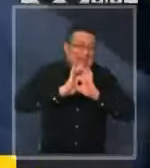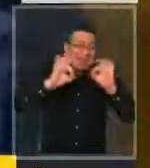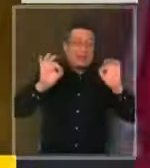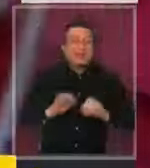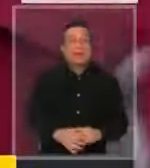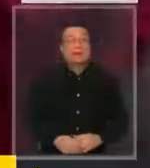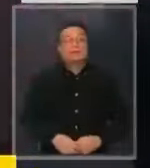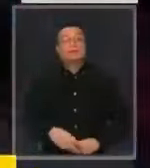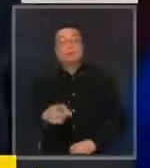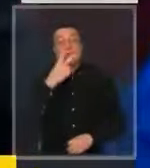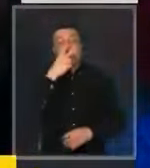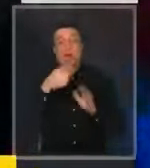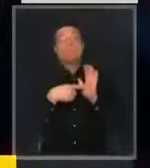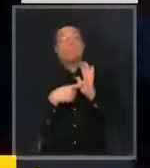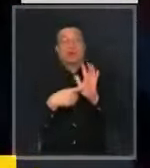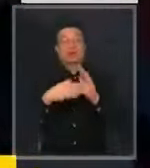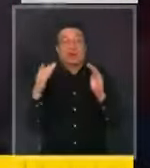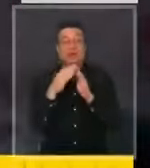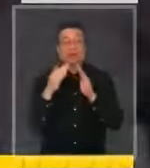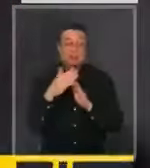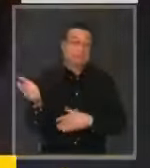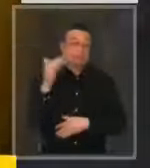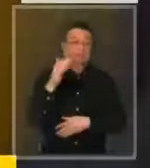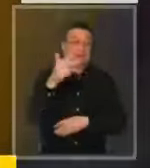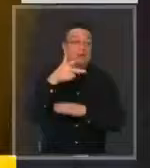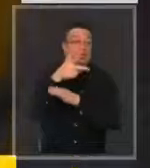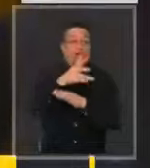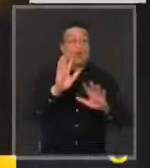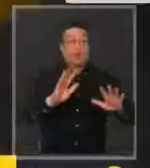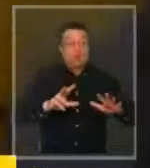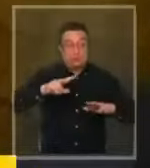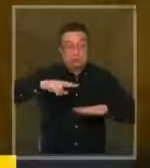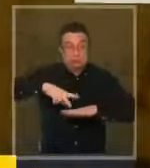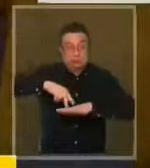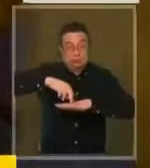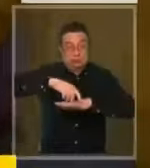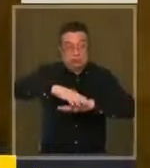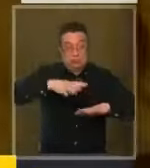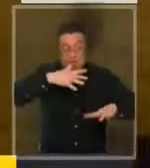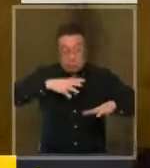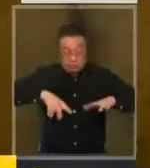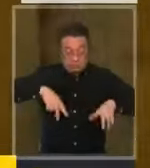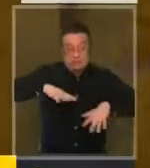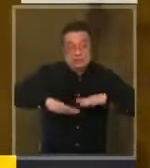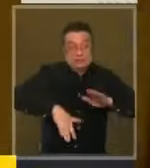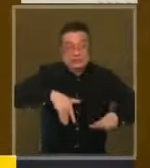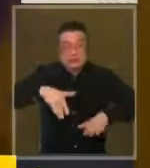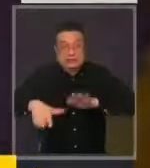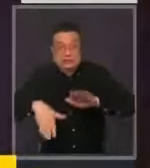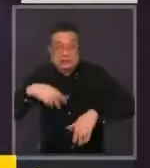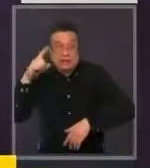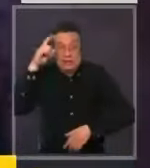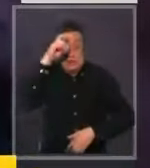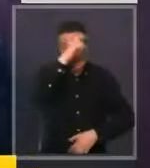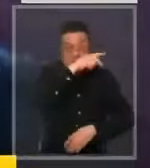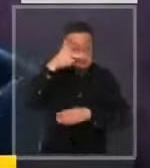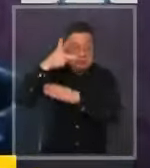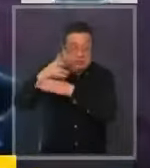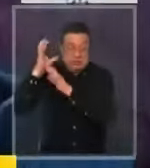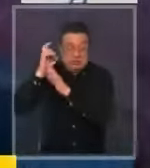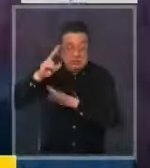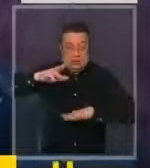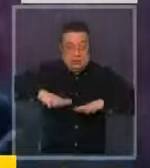vamos a entrar acá a la casa, a ver. Lucho. Con cuidado, Lucho, porque está bastante complejo caminar por acá. Nuestro camarógrafo Luis Alcaíno, que